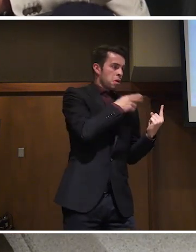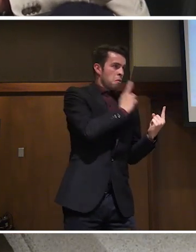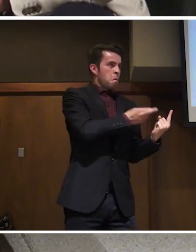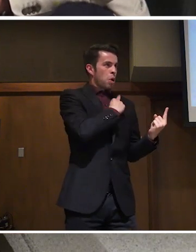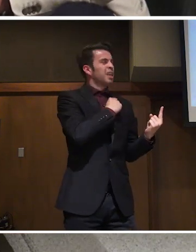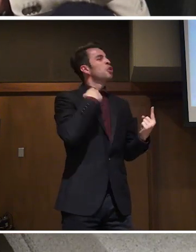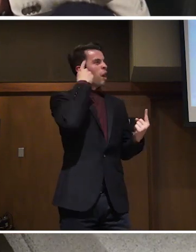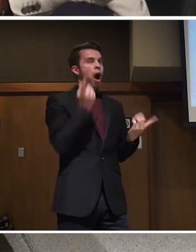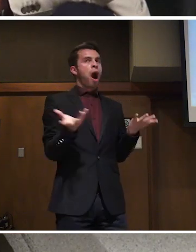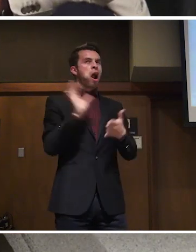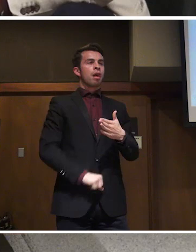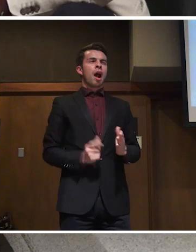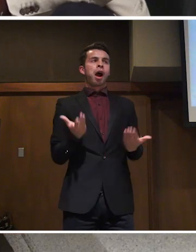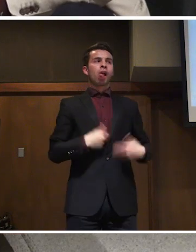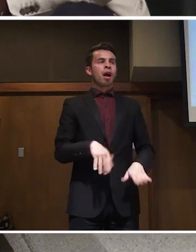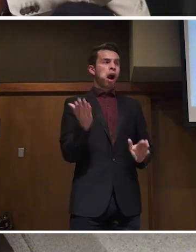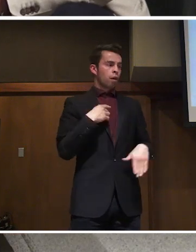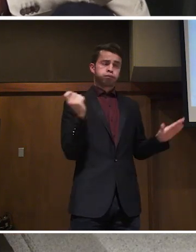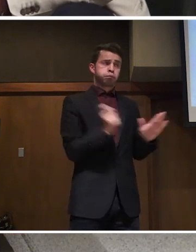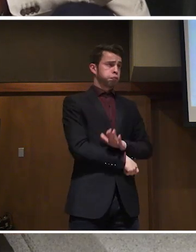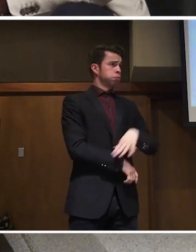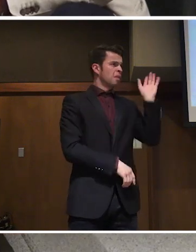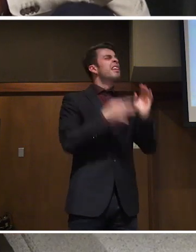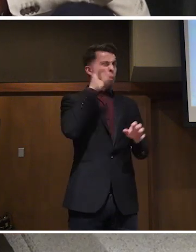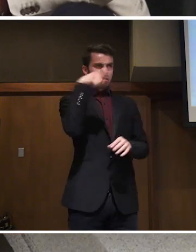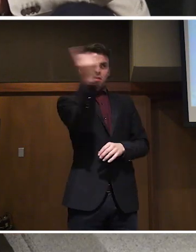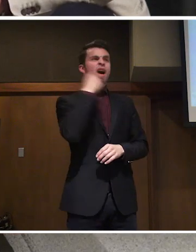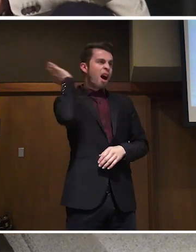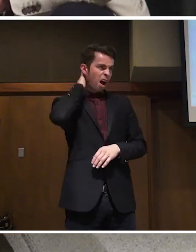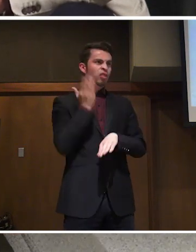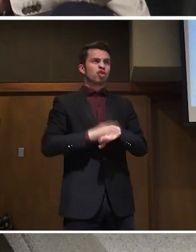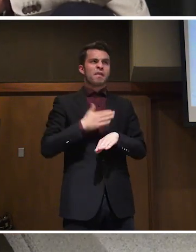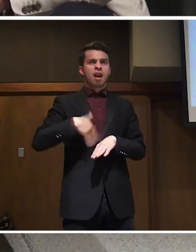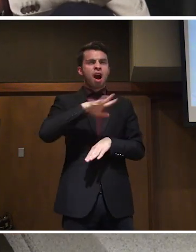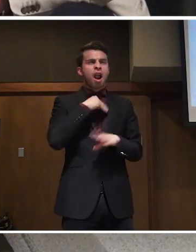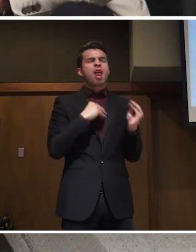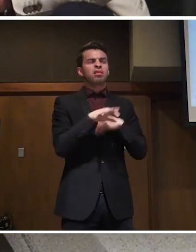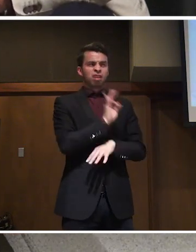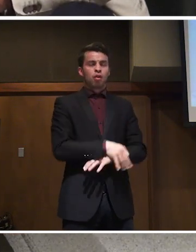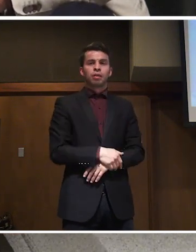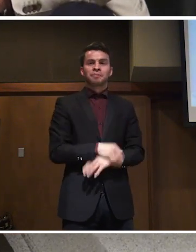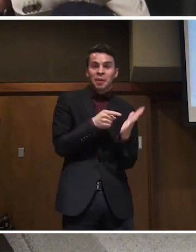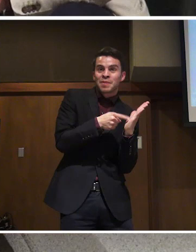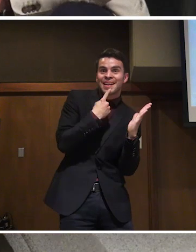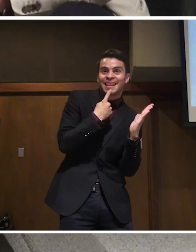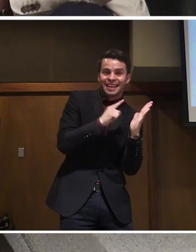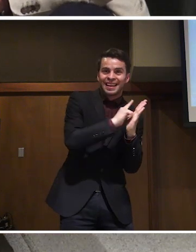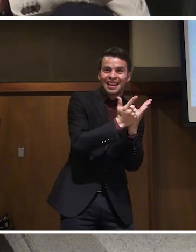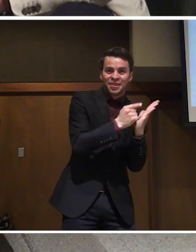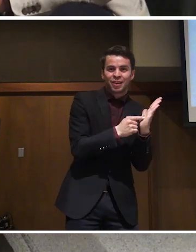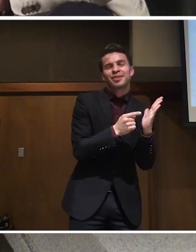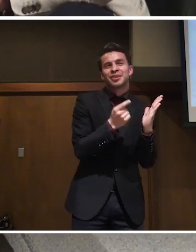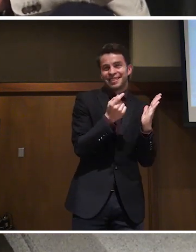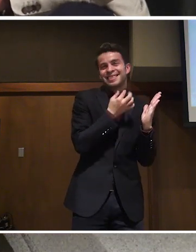creo que él me estaba escondiendo. Seguramente hablaban muy mal de mí, no quiso decirme. Entonces dice Oviedo, y esto ya sí es la